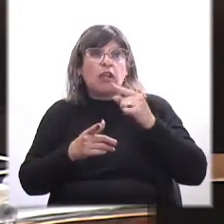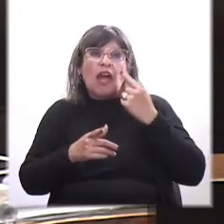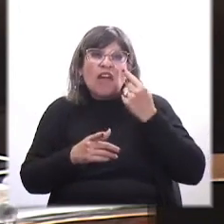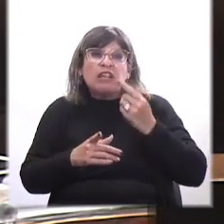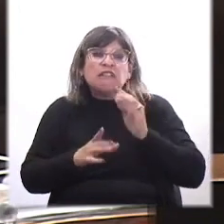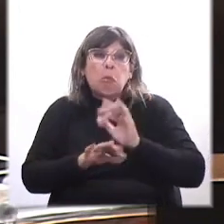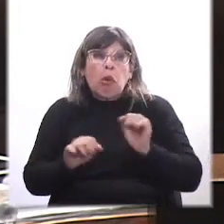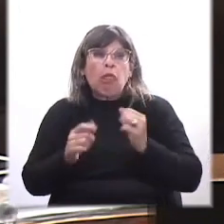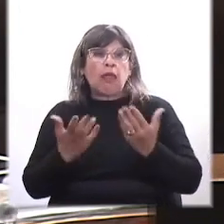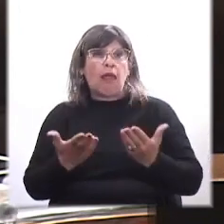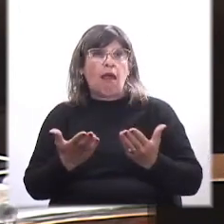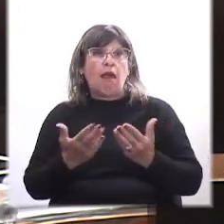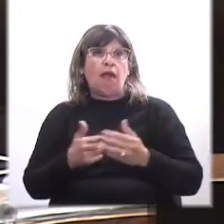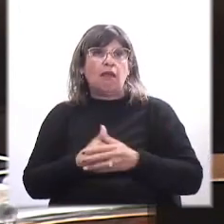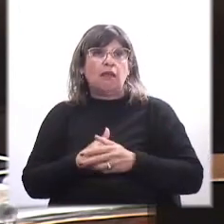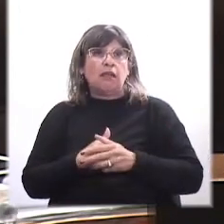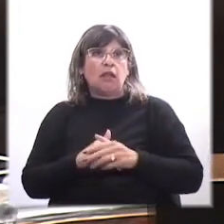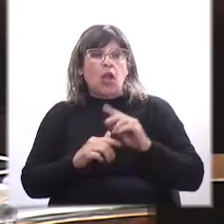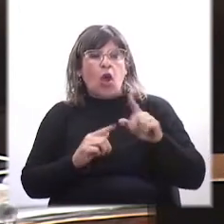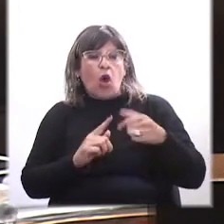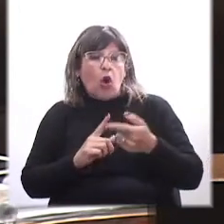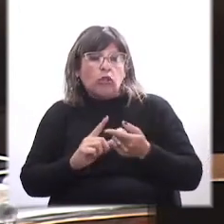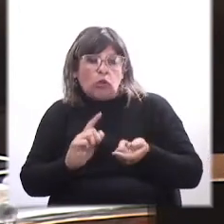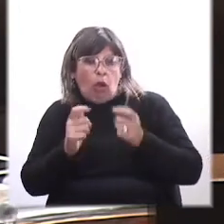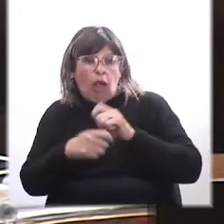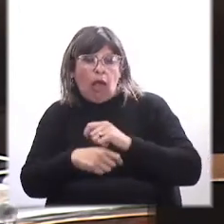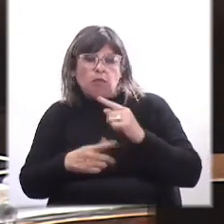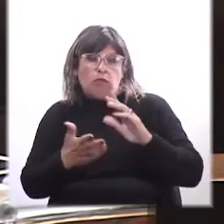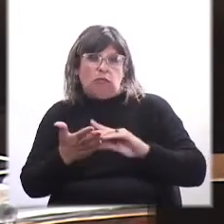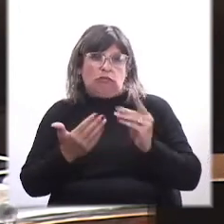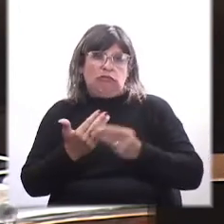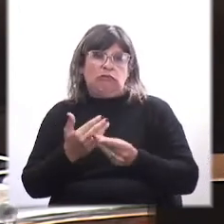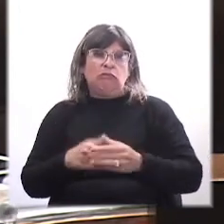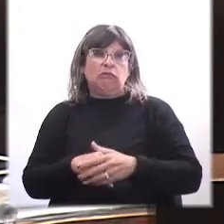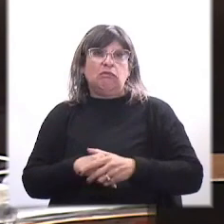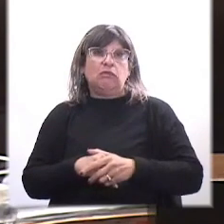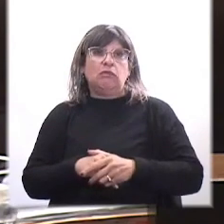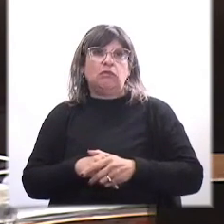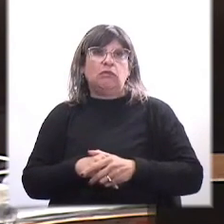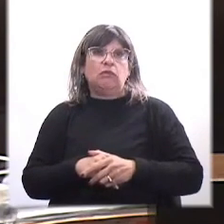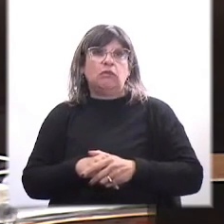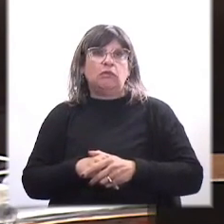podía dar otro reposicionamiento al proyecto.